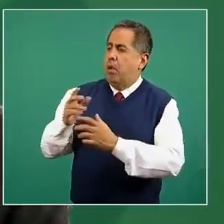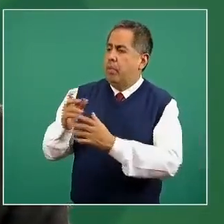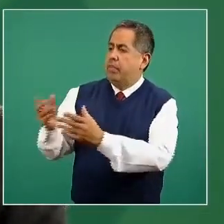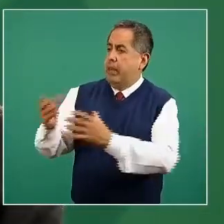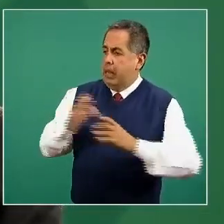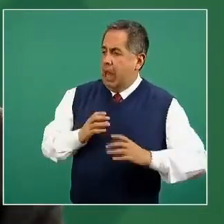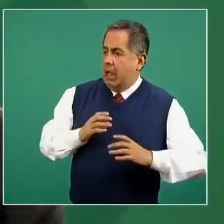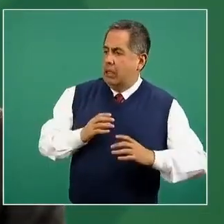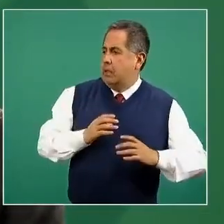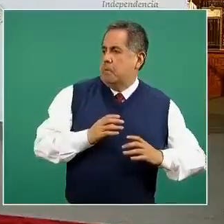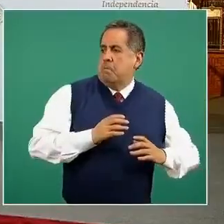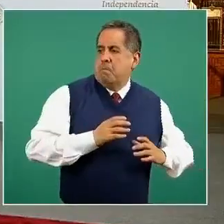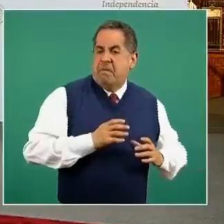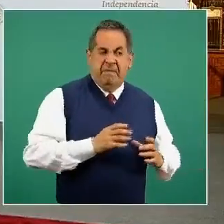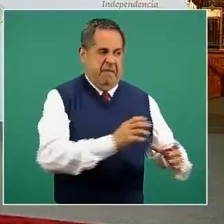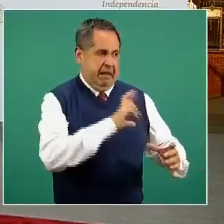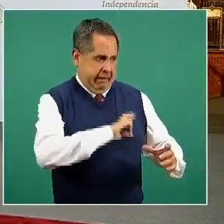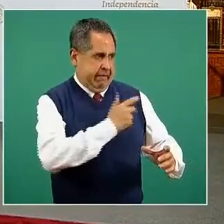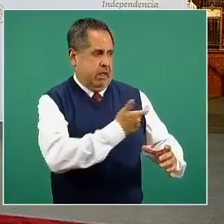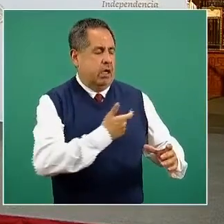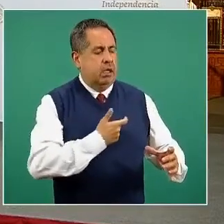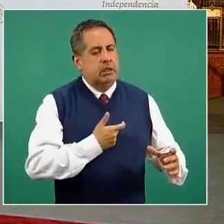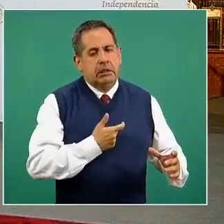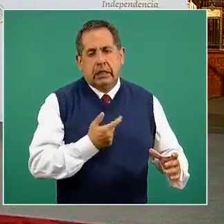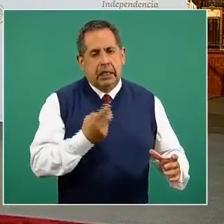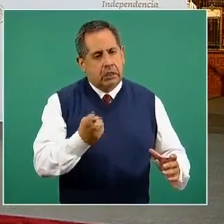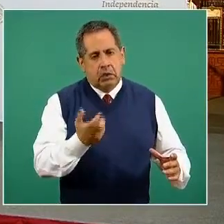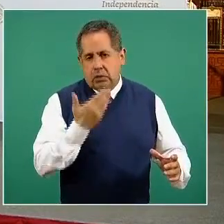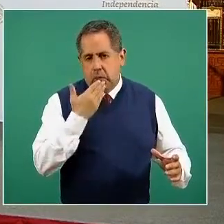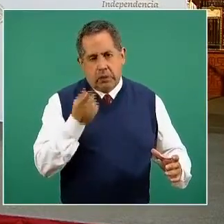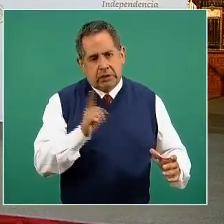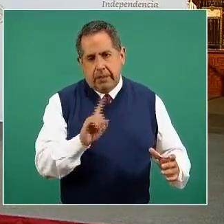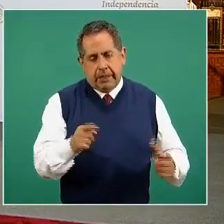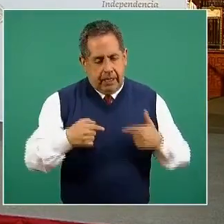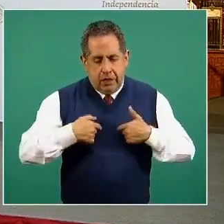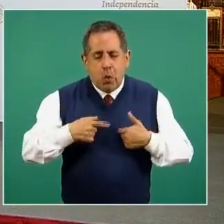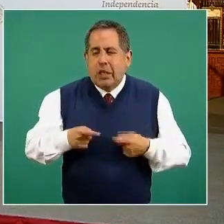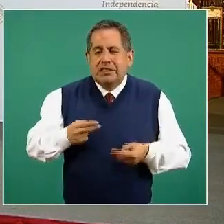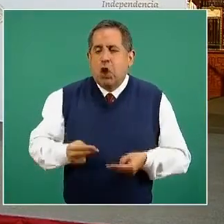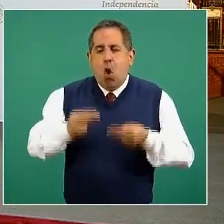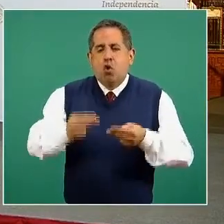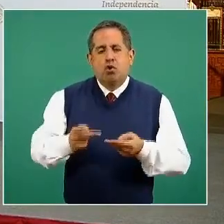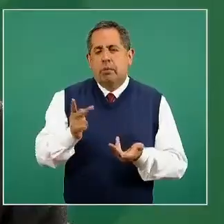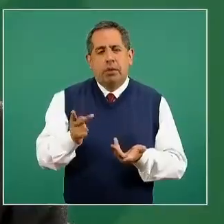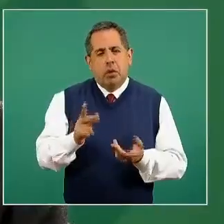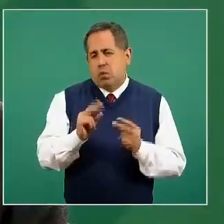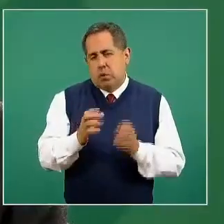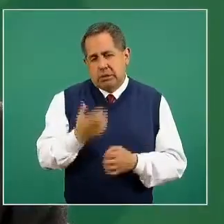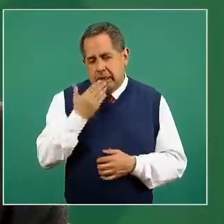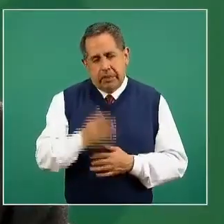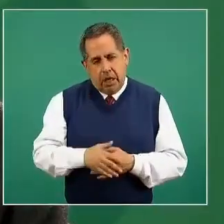pues autónomas, exactamente en ese sentido, no son entidades comerciales registradas. Aquí hacemos un exhorto